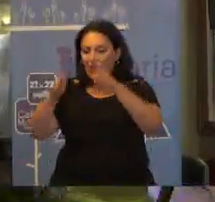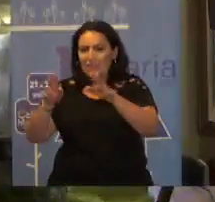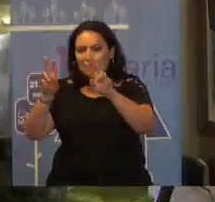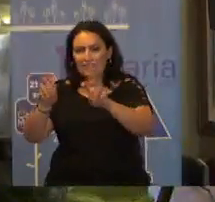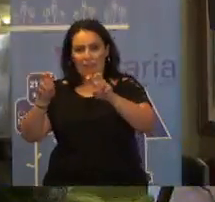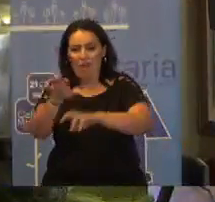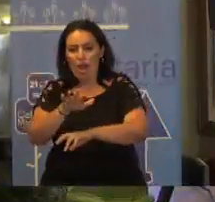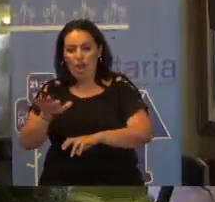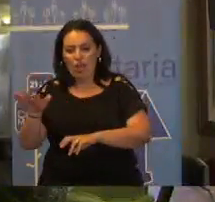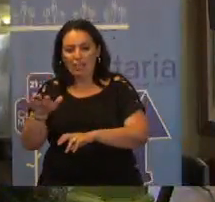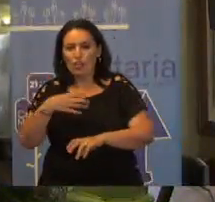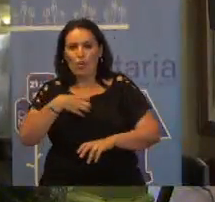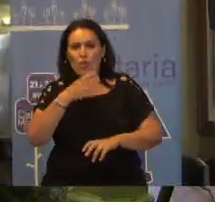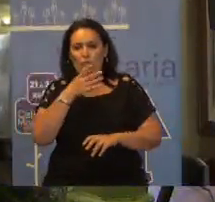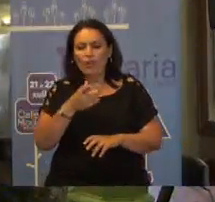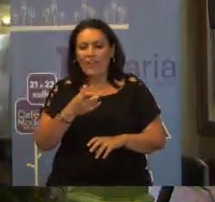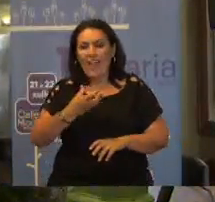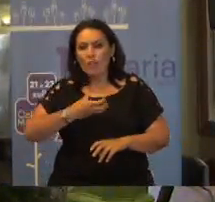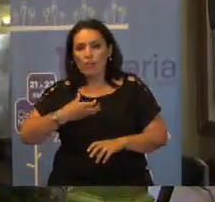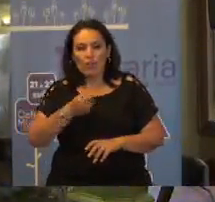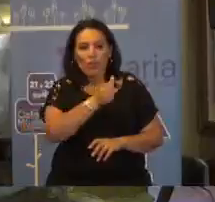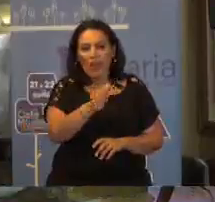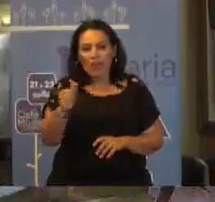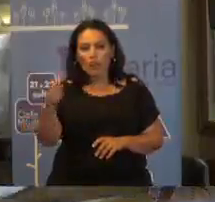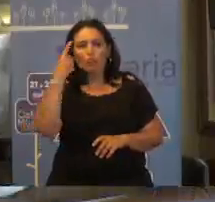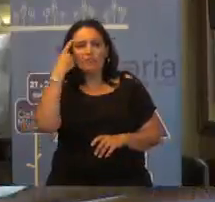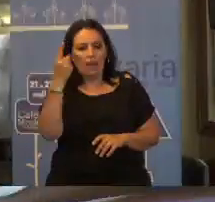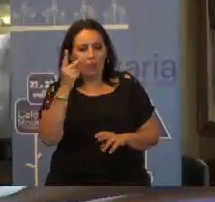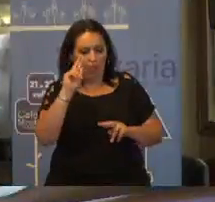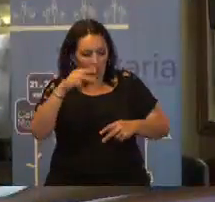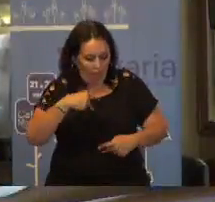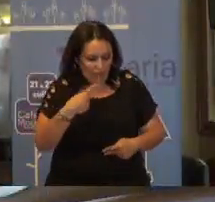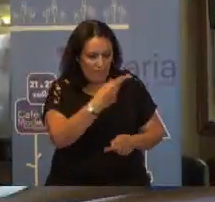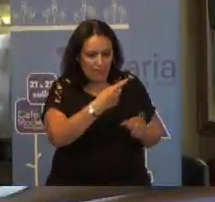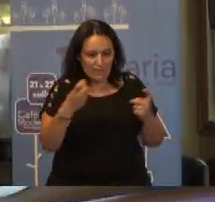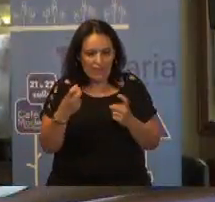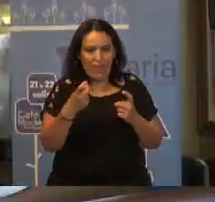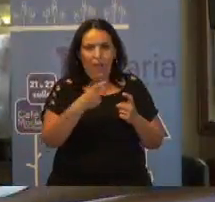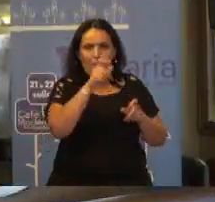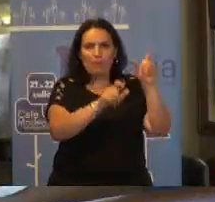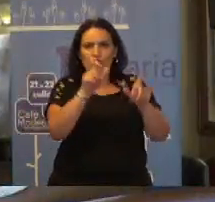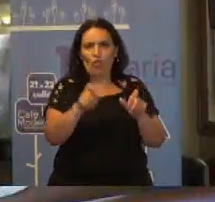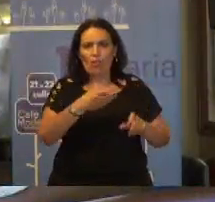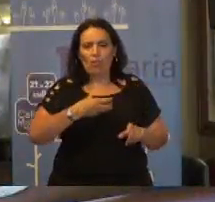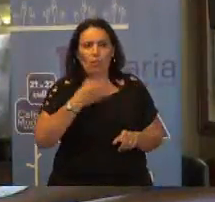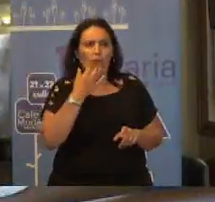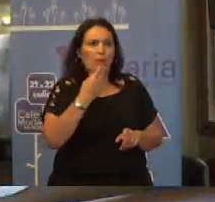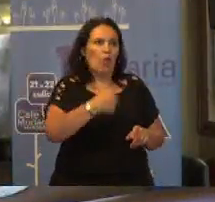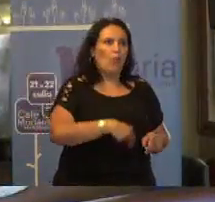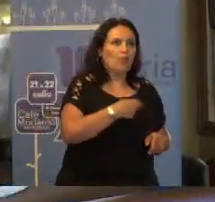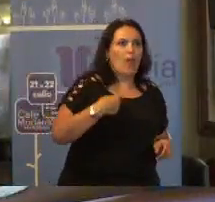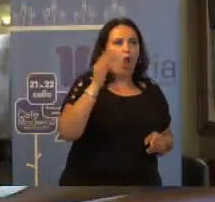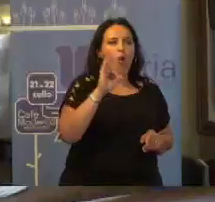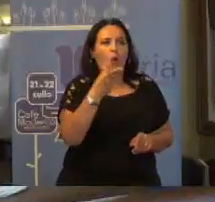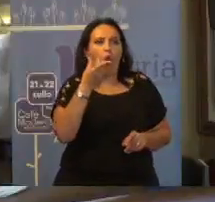coñecedores da realidade dos seus concellos, os que saben o que necesitan as persoas en Lugo, en Compostela, en Boiro ou